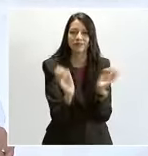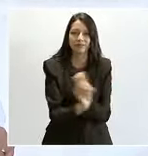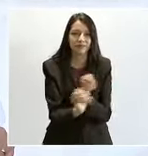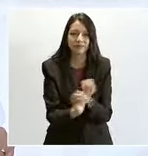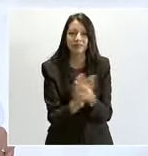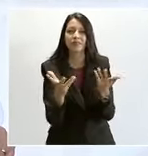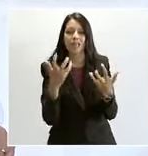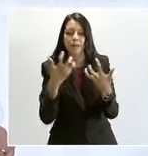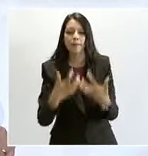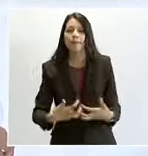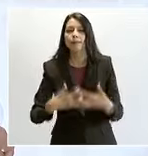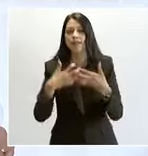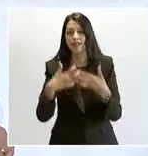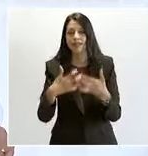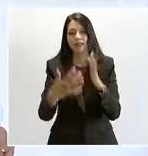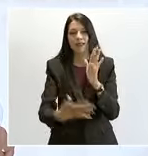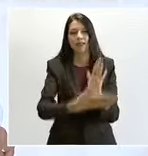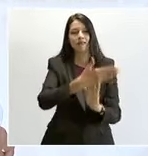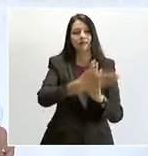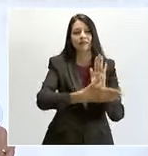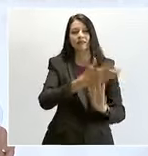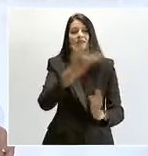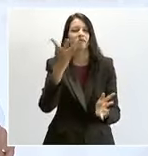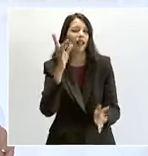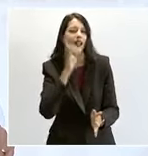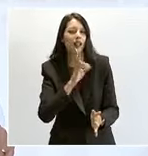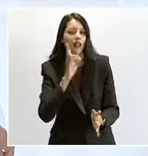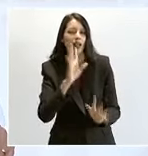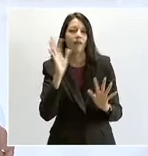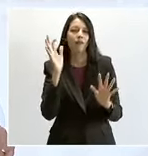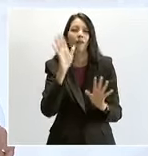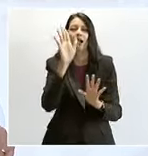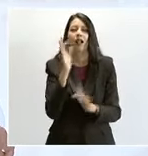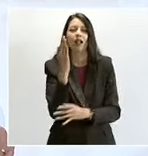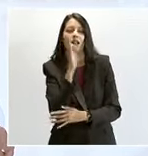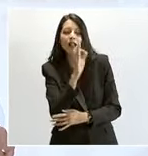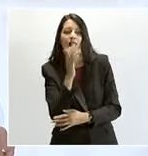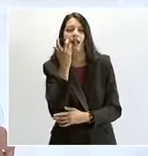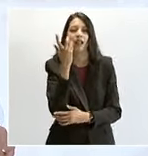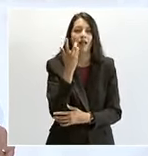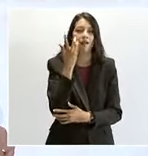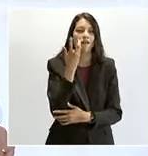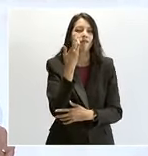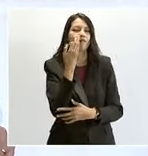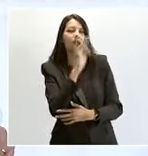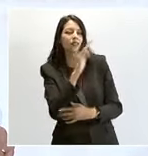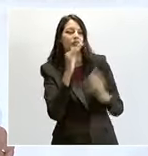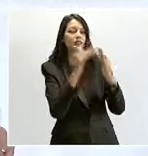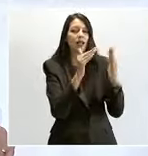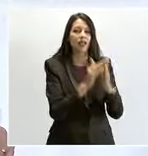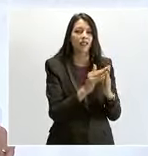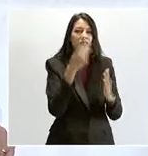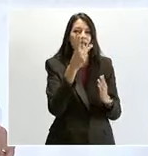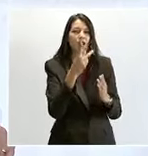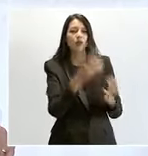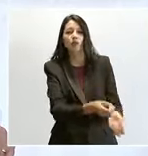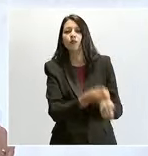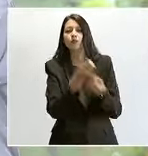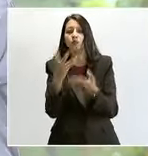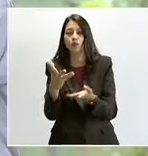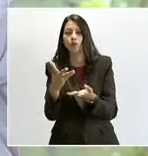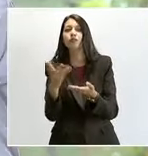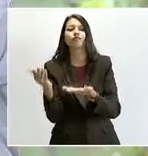constructora disque para hacer casas y repararlas dañadas los fraudes que ocurrían